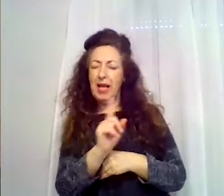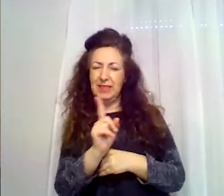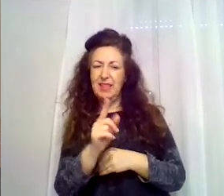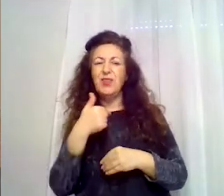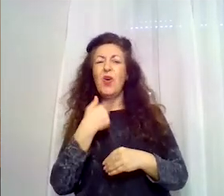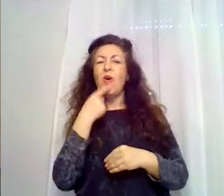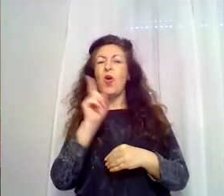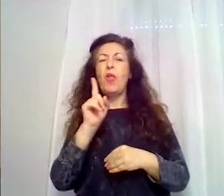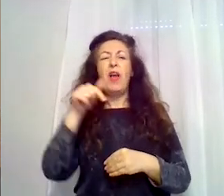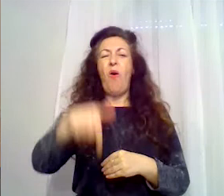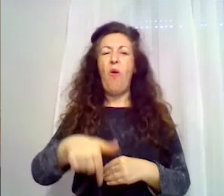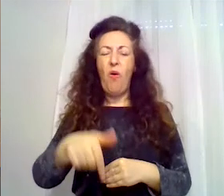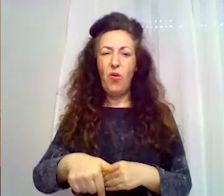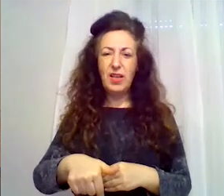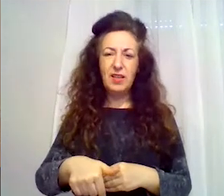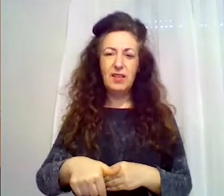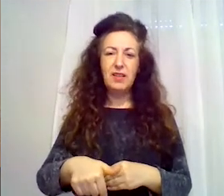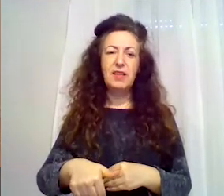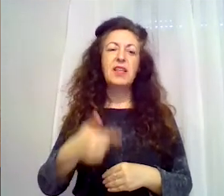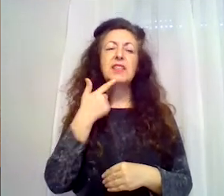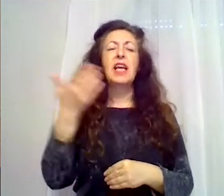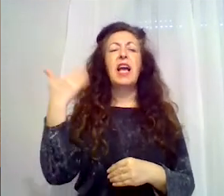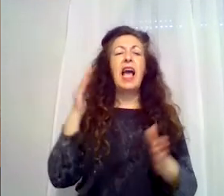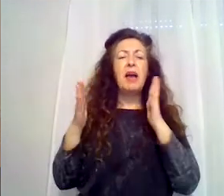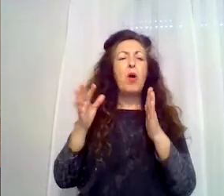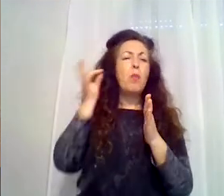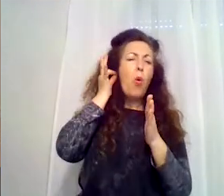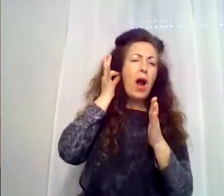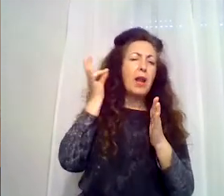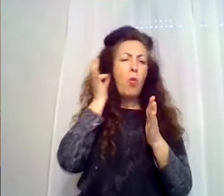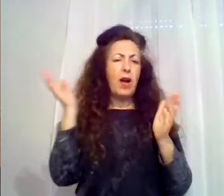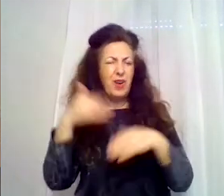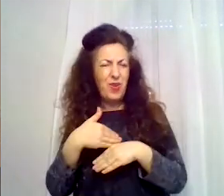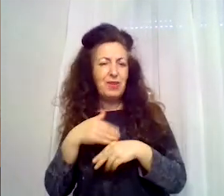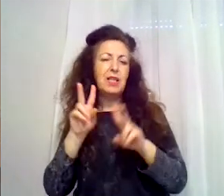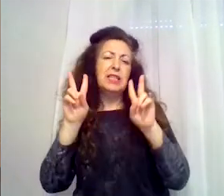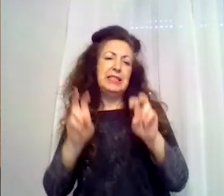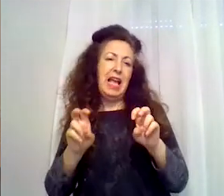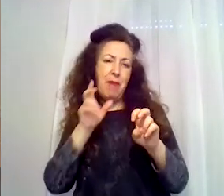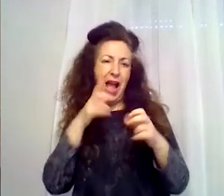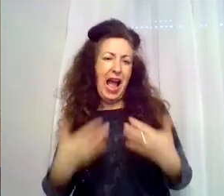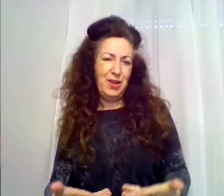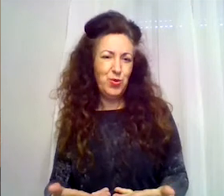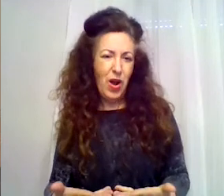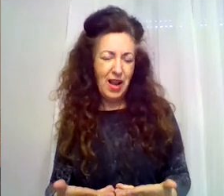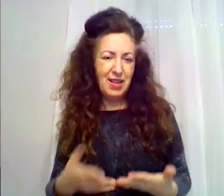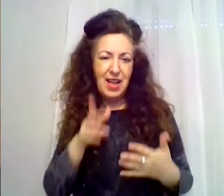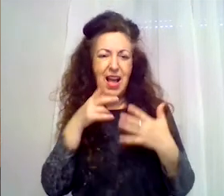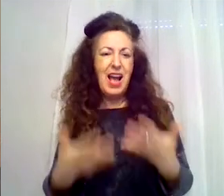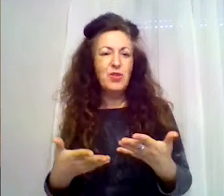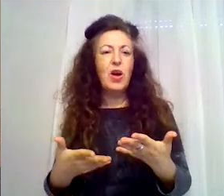absolutista, con un estado de terror y de absoluta penuria económica,